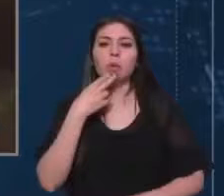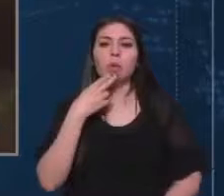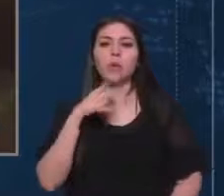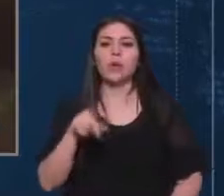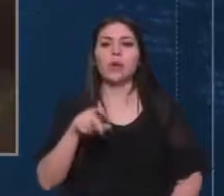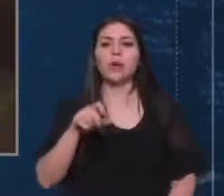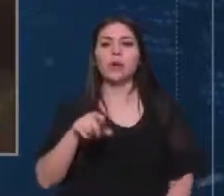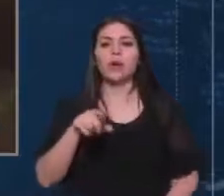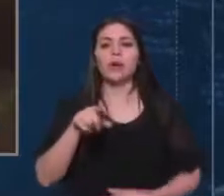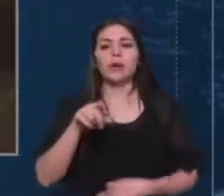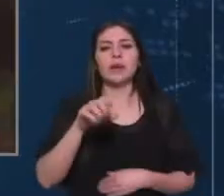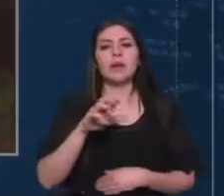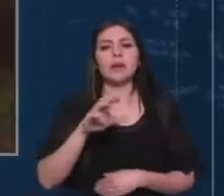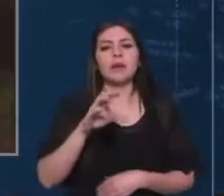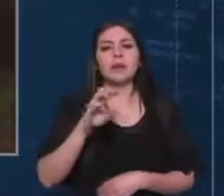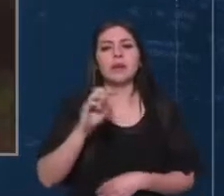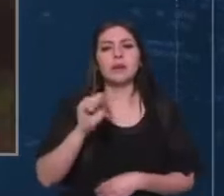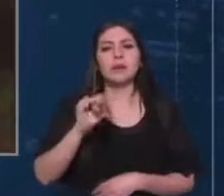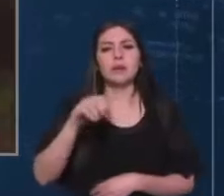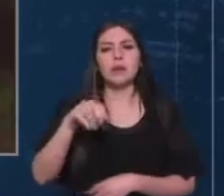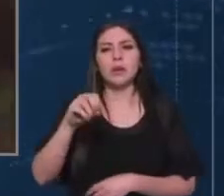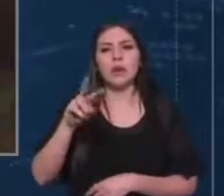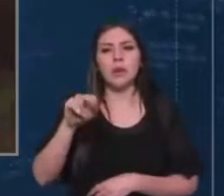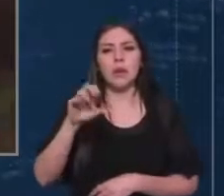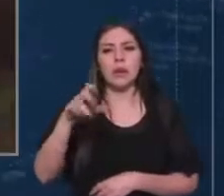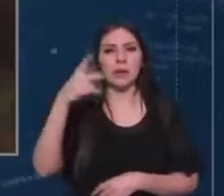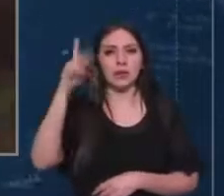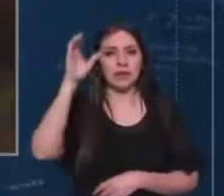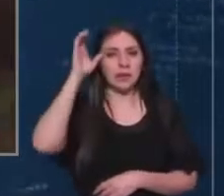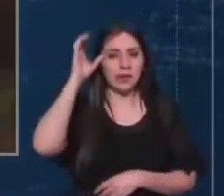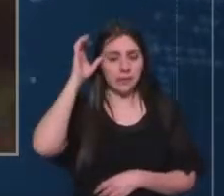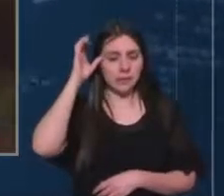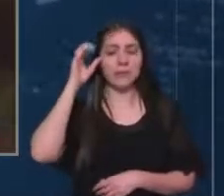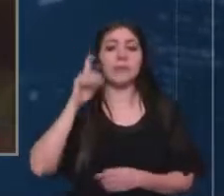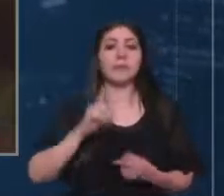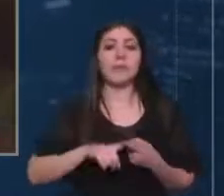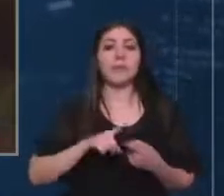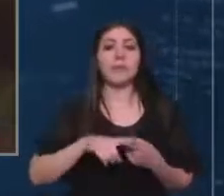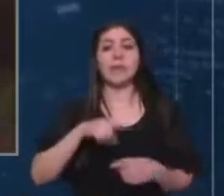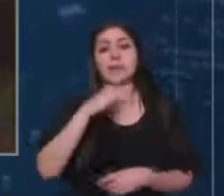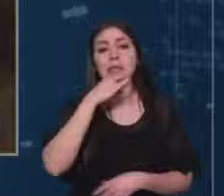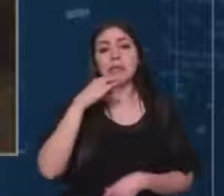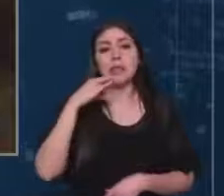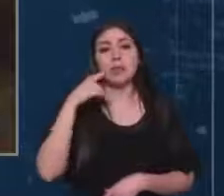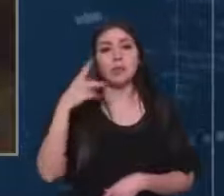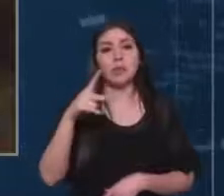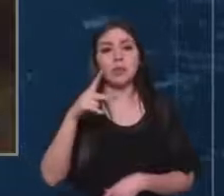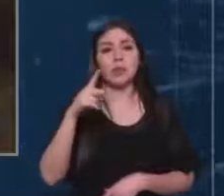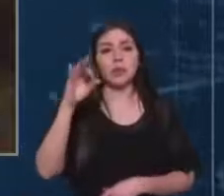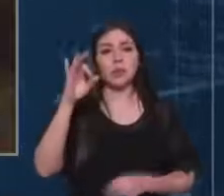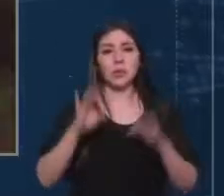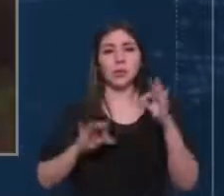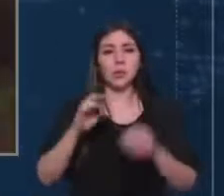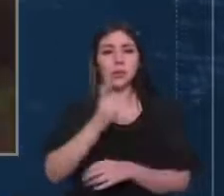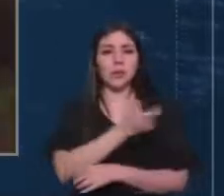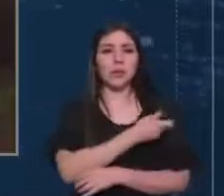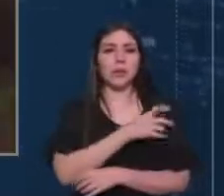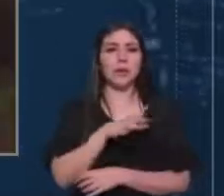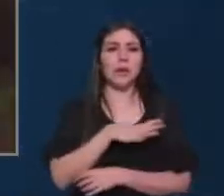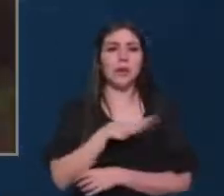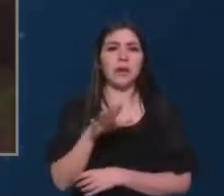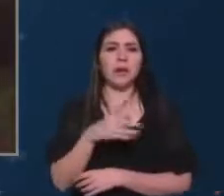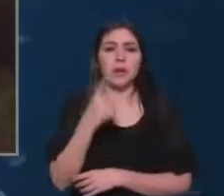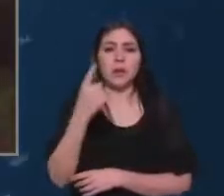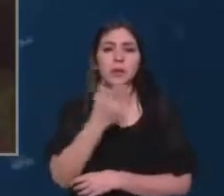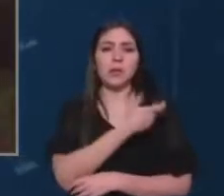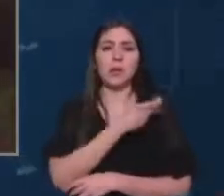Coronavac. En el caso de Chile tiene, bueno, el porcentaje de la población que tiene al menos una dosis es